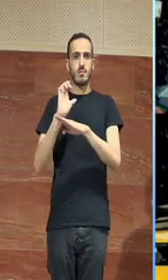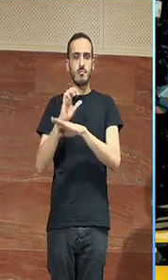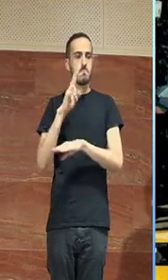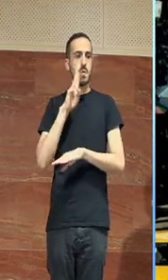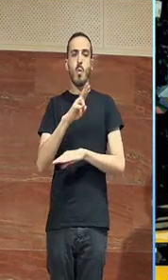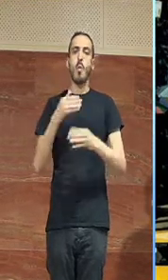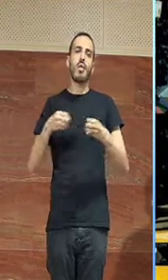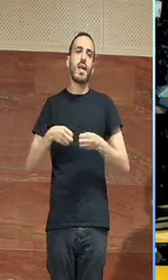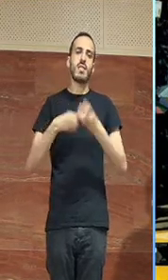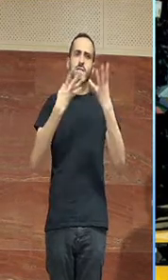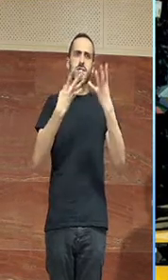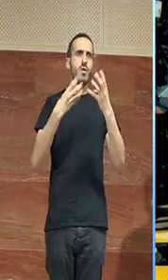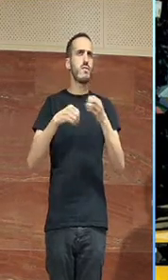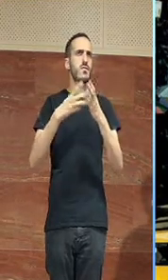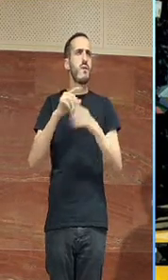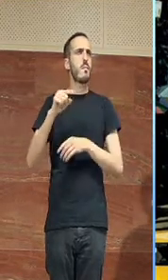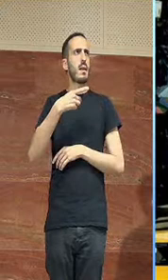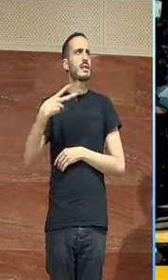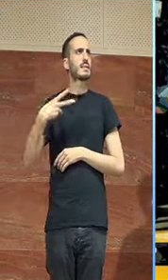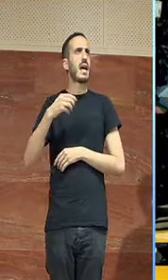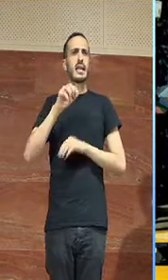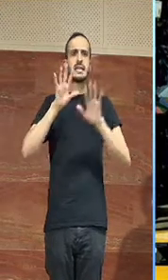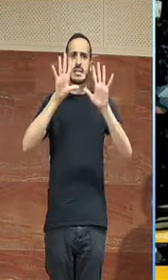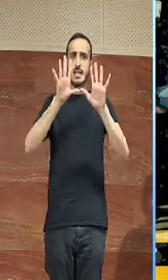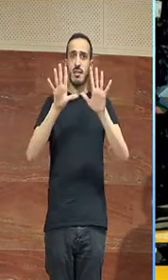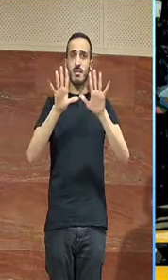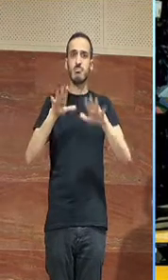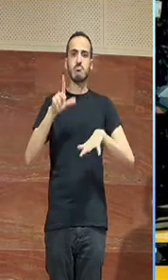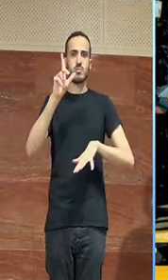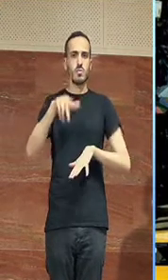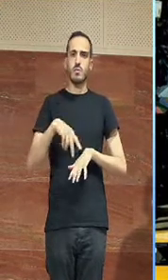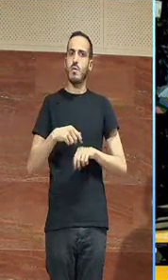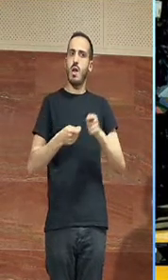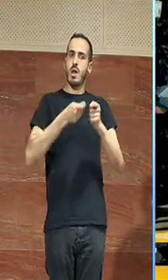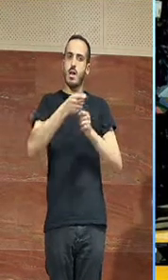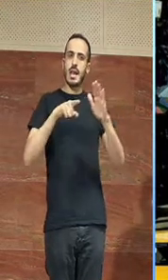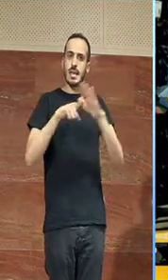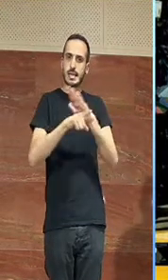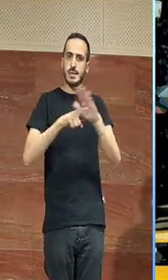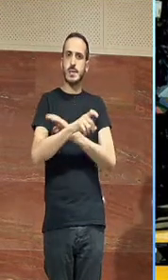más grandes, 10 plantas, se destina exclusivamente a gestionar temas de accidentes de tránsito.